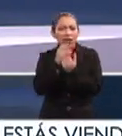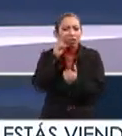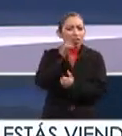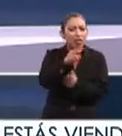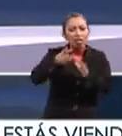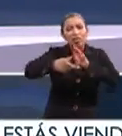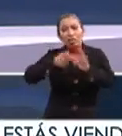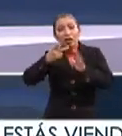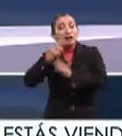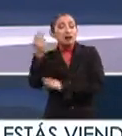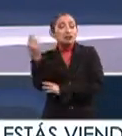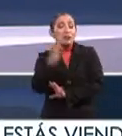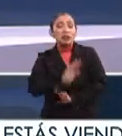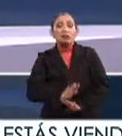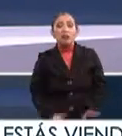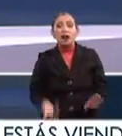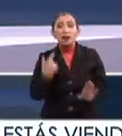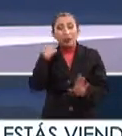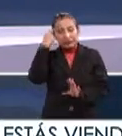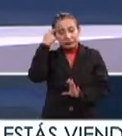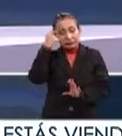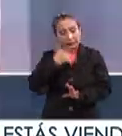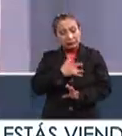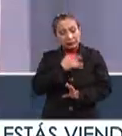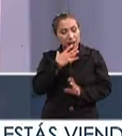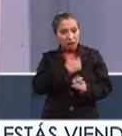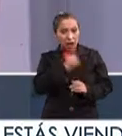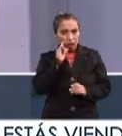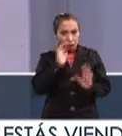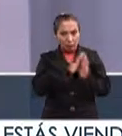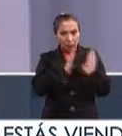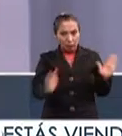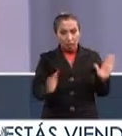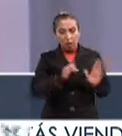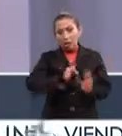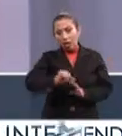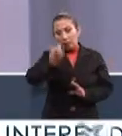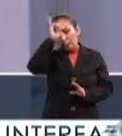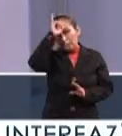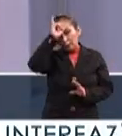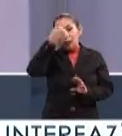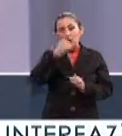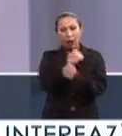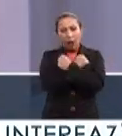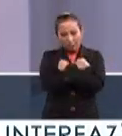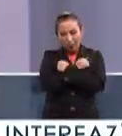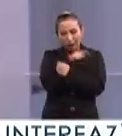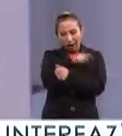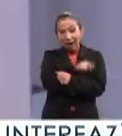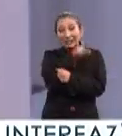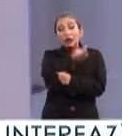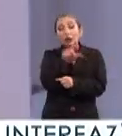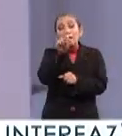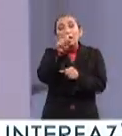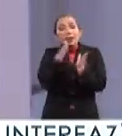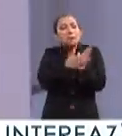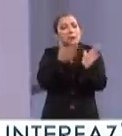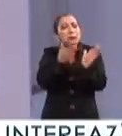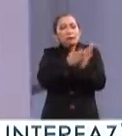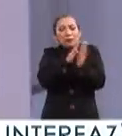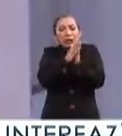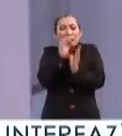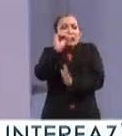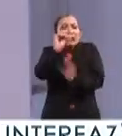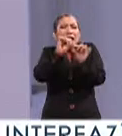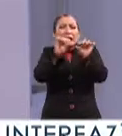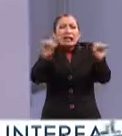de verdad necesitamos tener conciencia con nuestras hijas. Yo en mi libro Estúpido Amor, que es una novela de 120 hojitas, súper, así